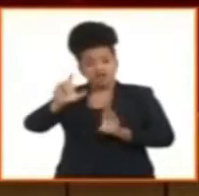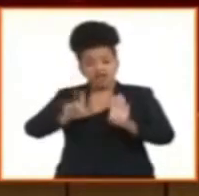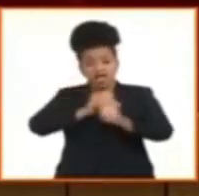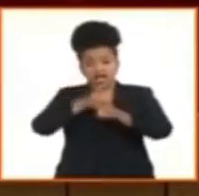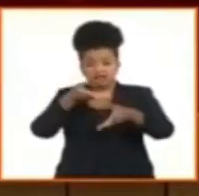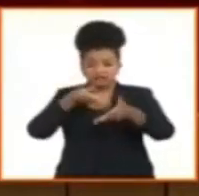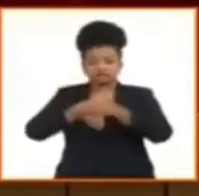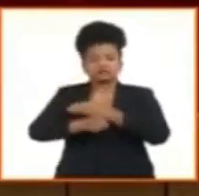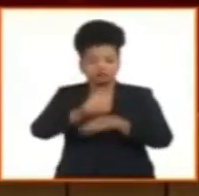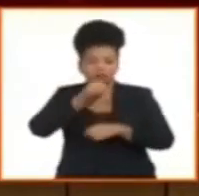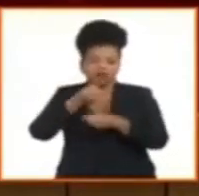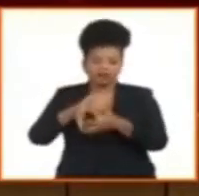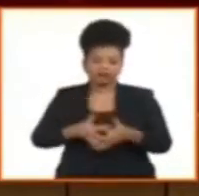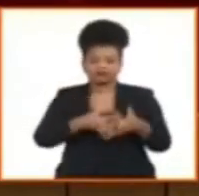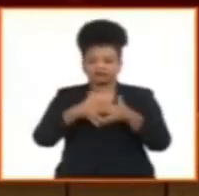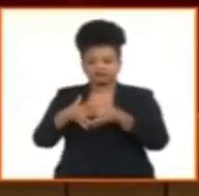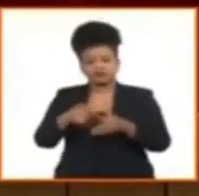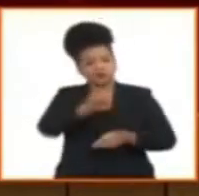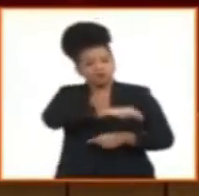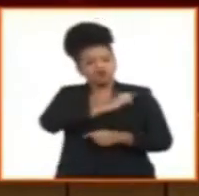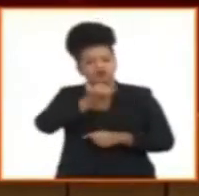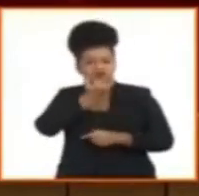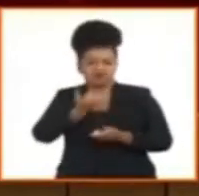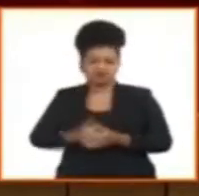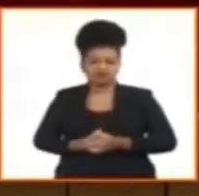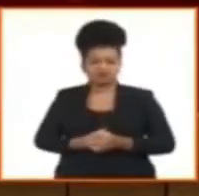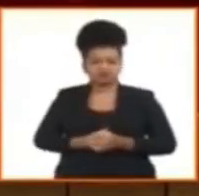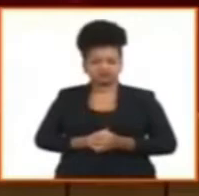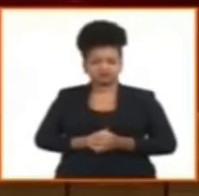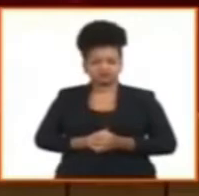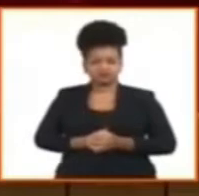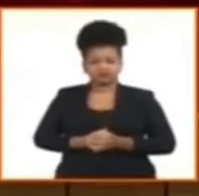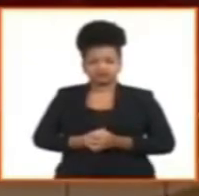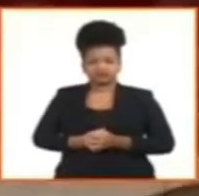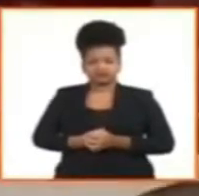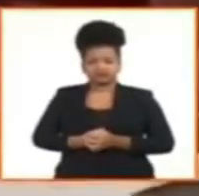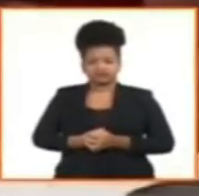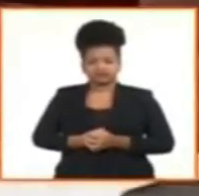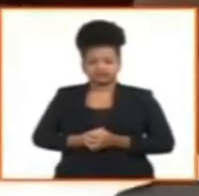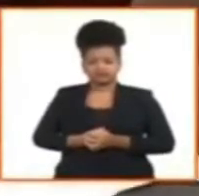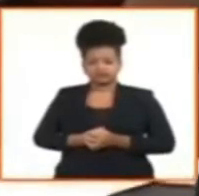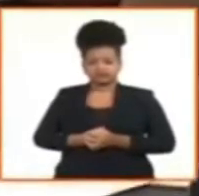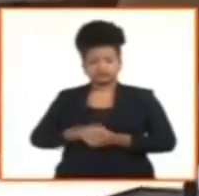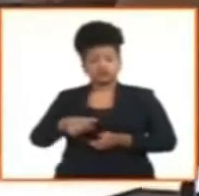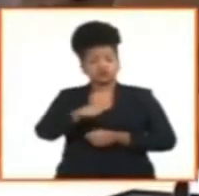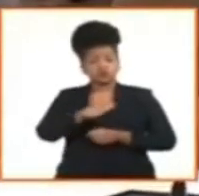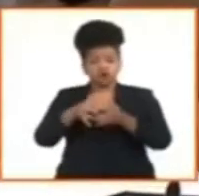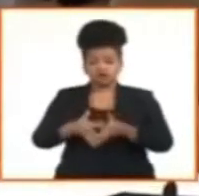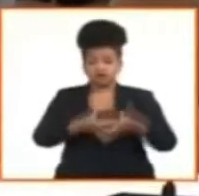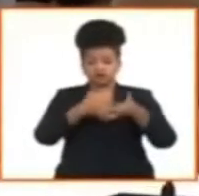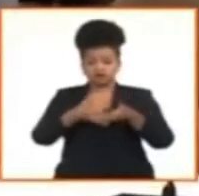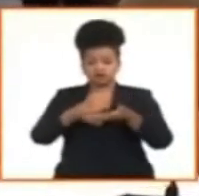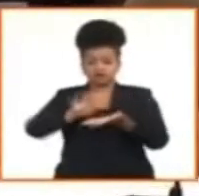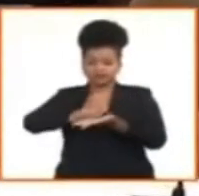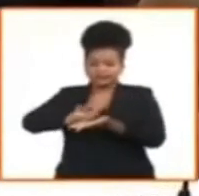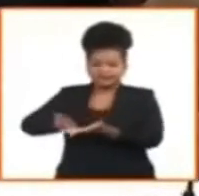territorio estadounidense. A lo anterior se suma el enfoque diferenciado y discriminatorio del gobierno de